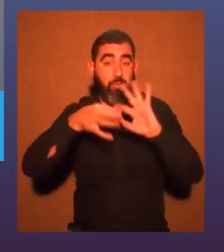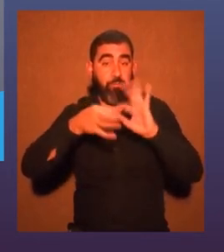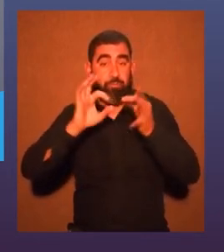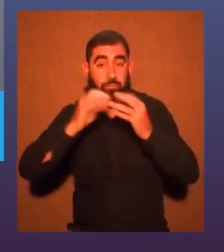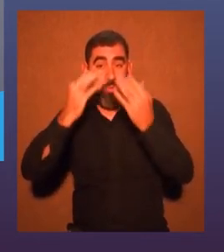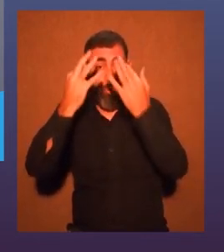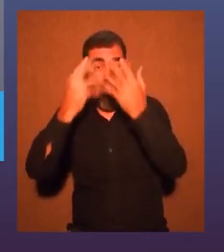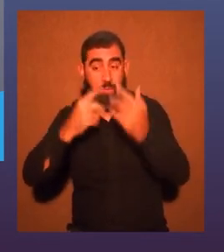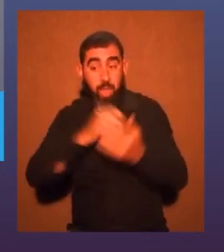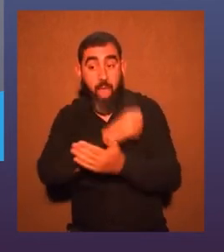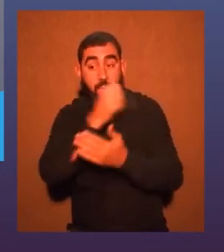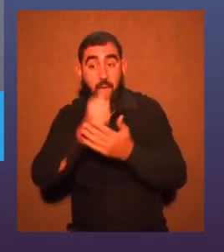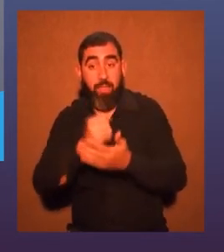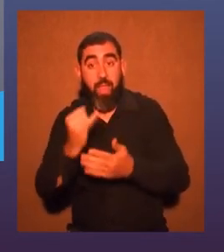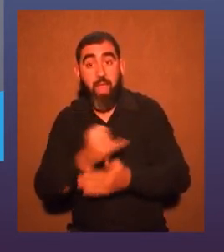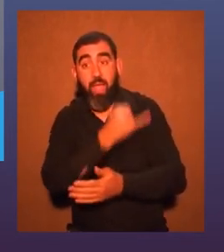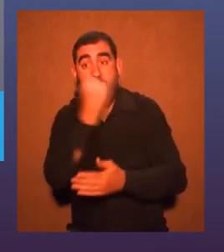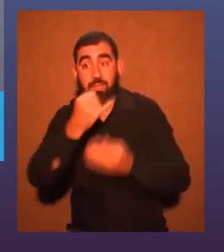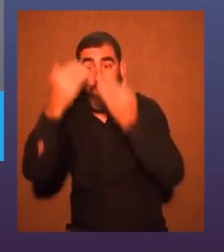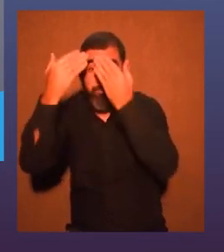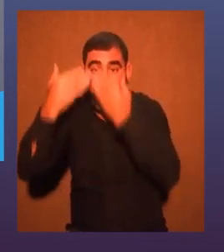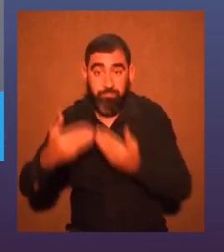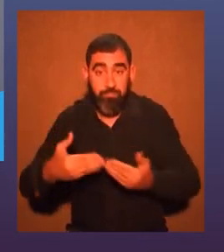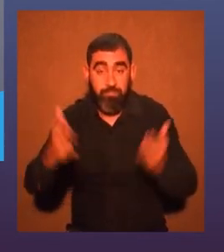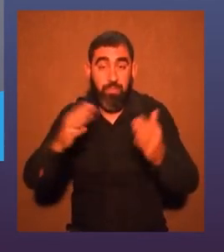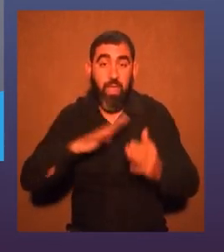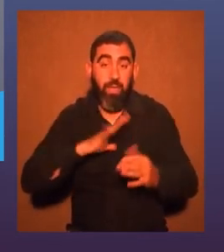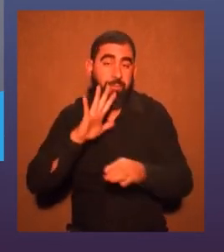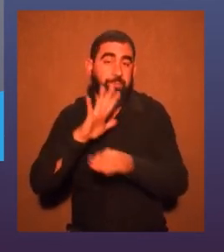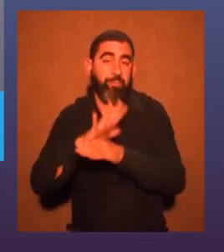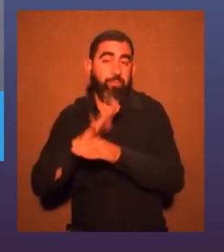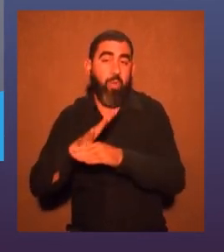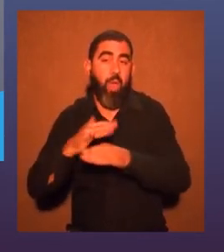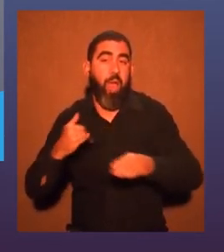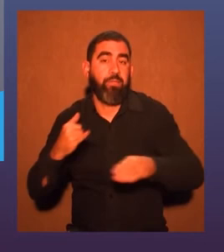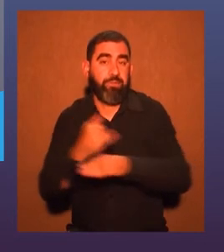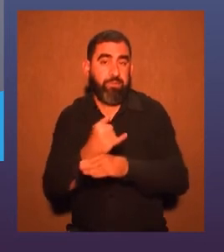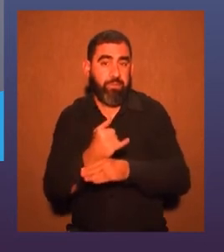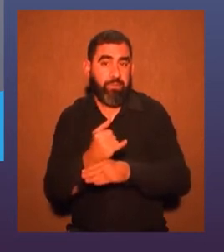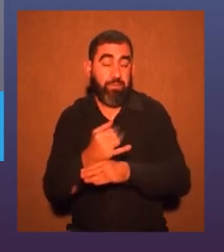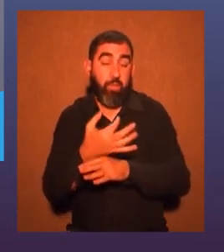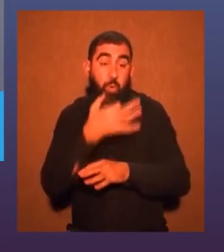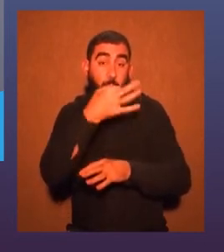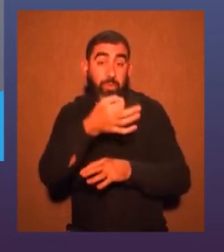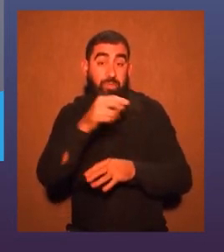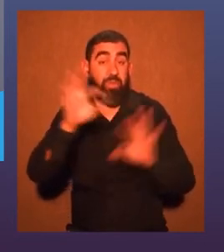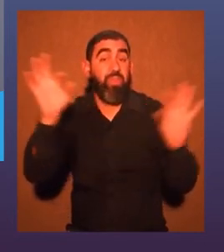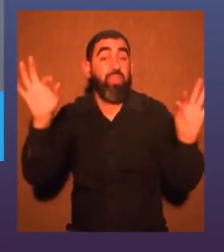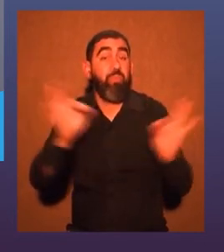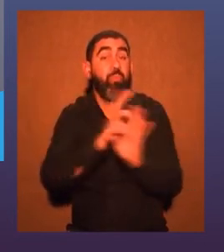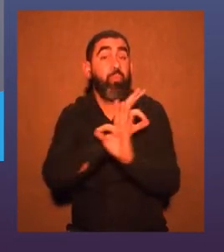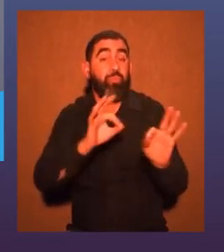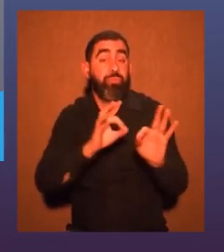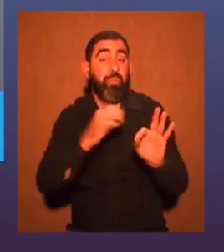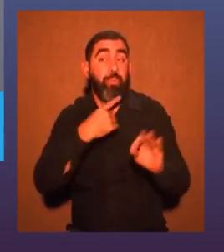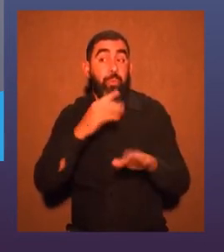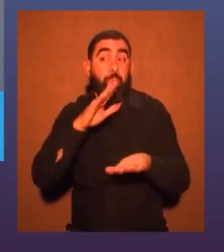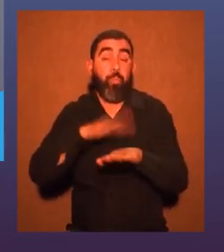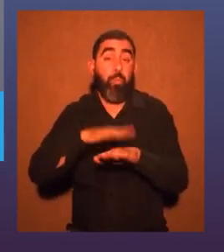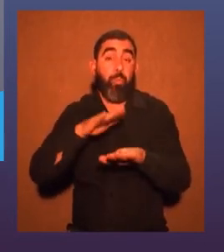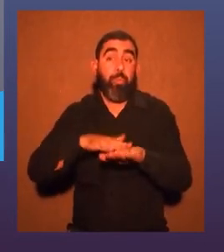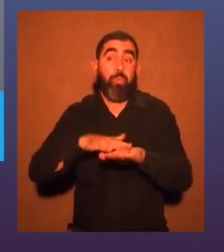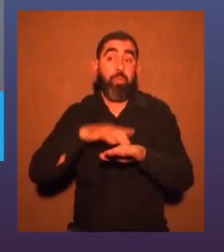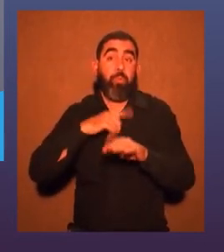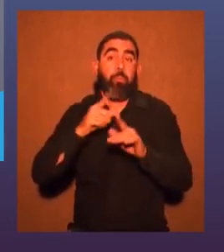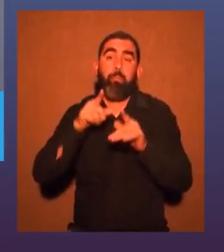hasta el día del estreno, estos accidentes, ¿no? Porque, como dijo hoy Luciano sobre la música, que llega un momento que vos decís, bueno,